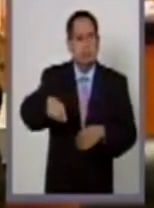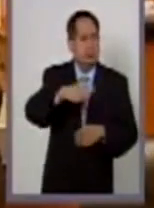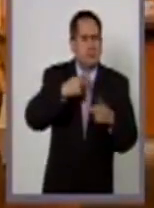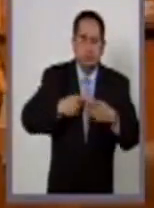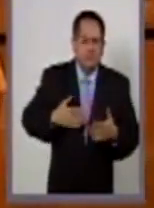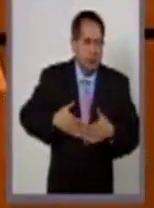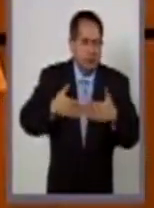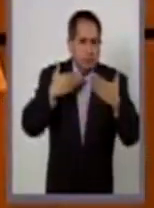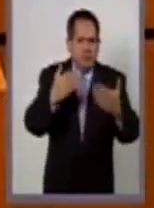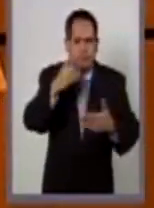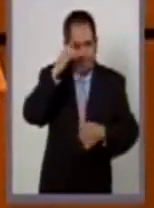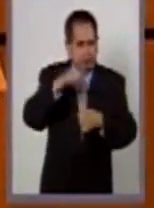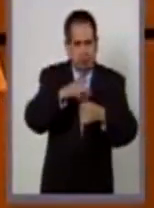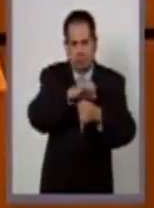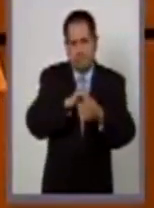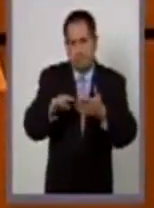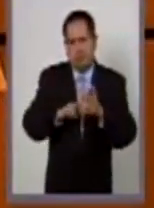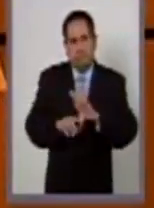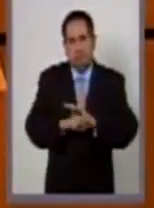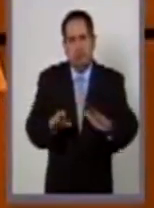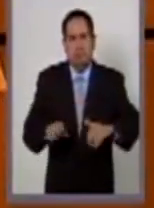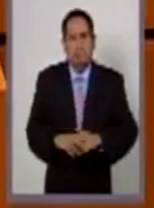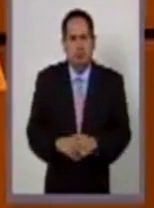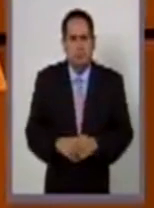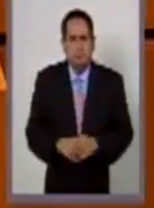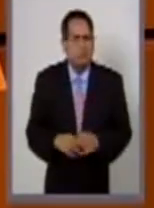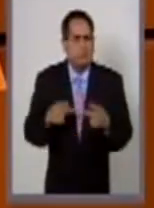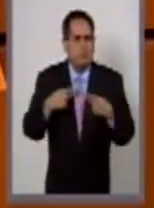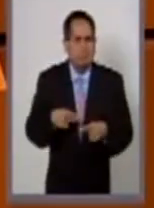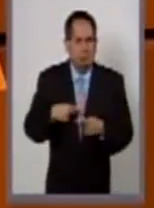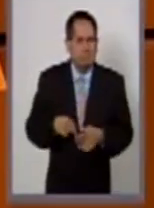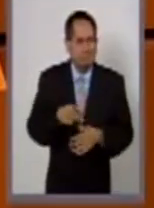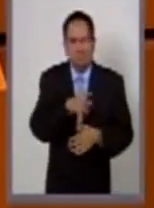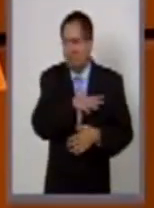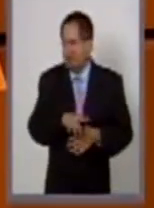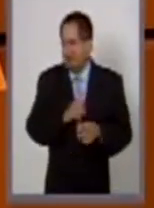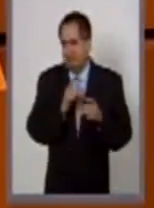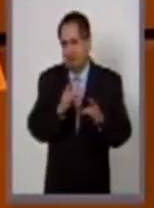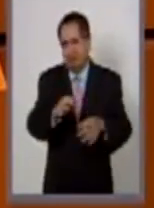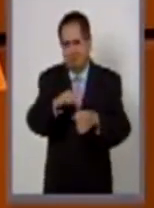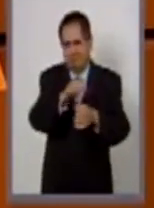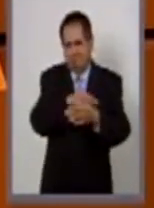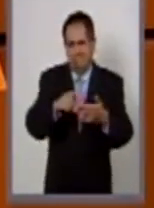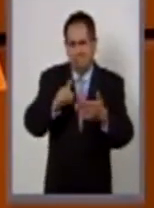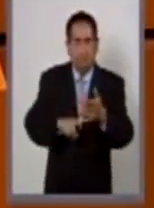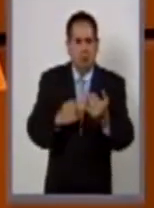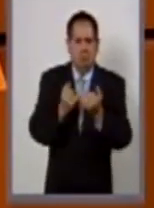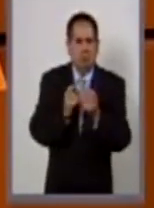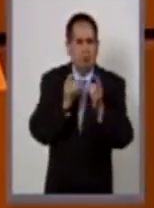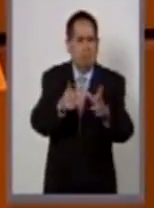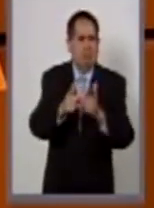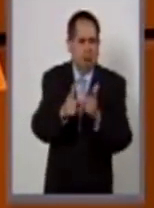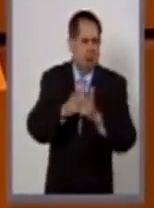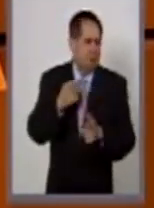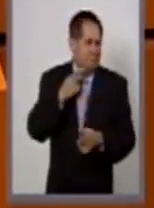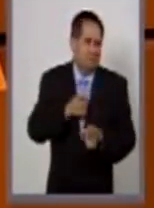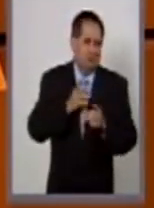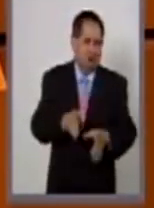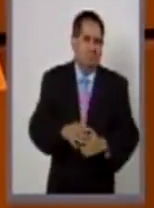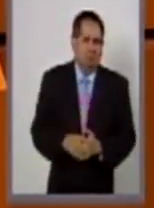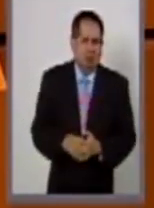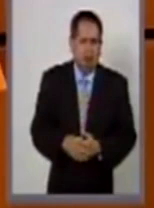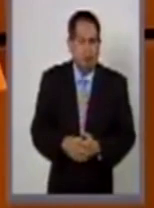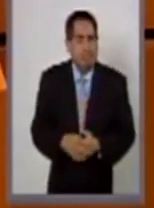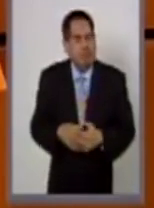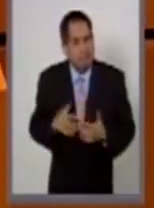confianza en las elecciones, ¿verdad? La gente repudia las elecciones y los partidos. Y